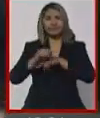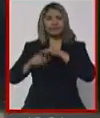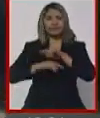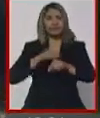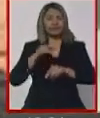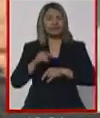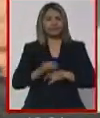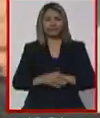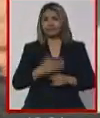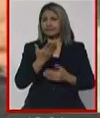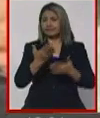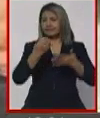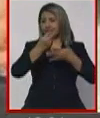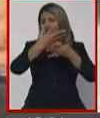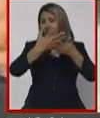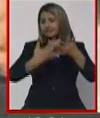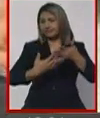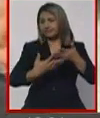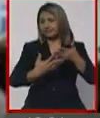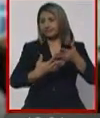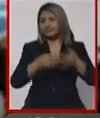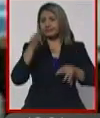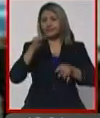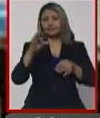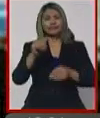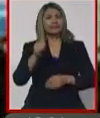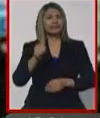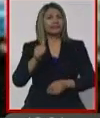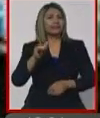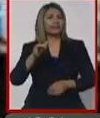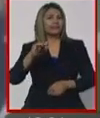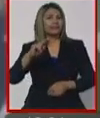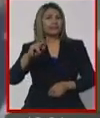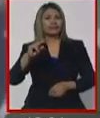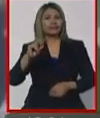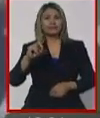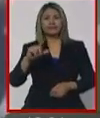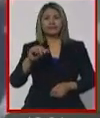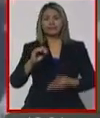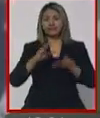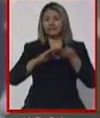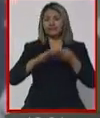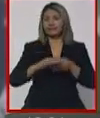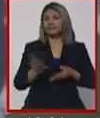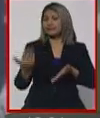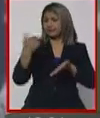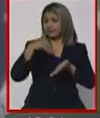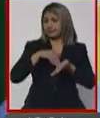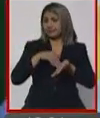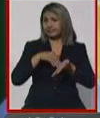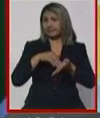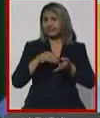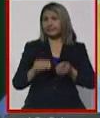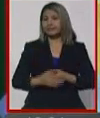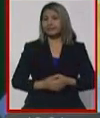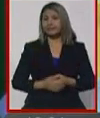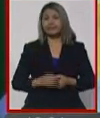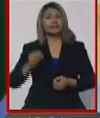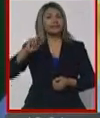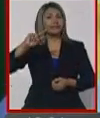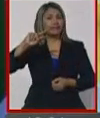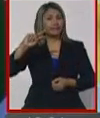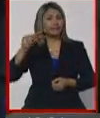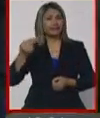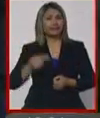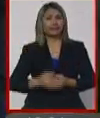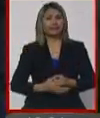estafa, defraudaciones y otros delitos que no admitan el indulto en la Constitución Política del Estado. Reincidencia. Segundo,